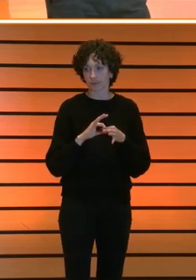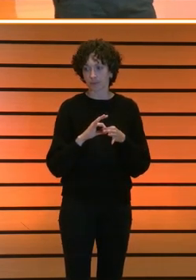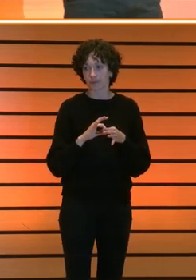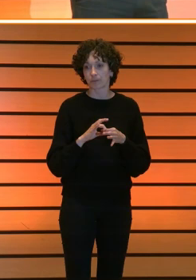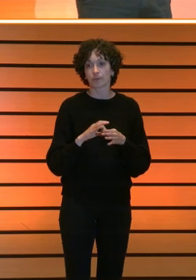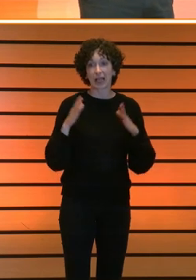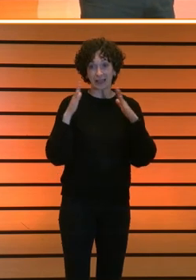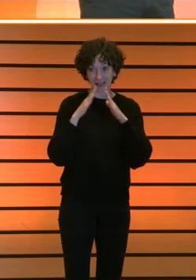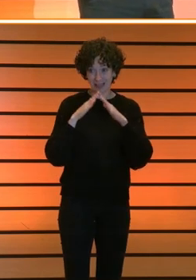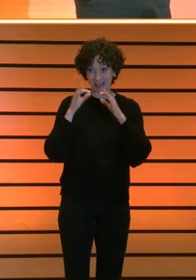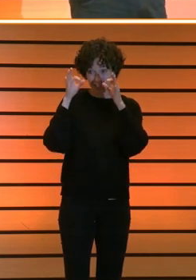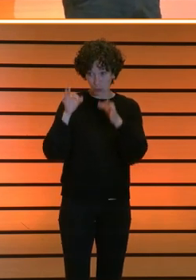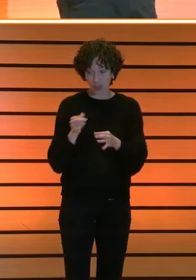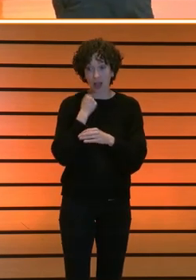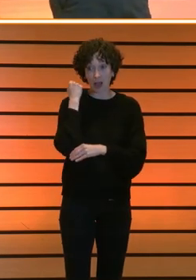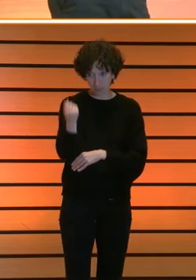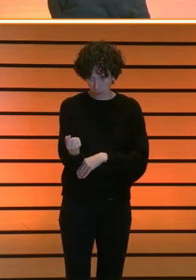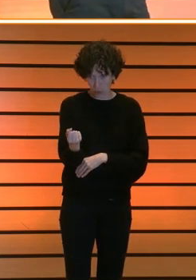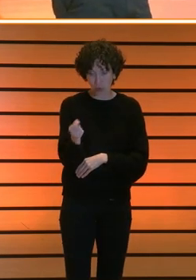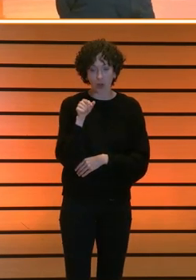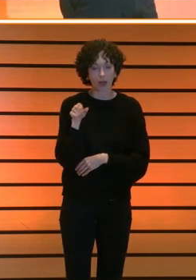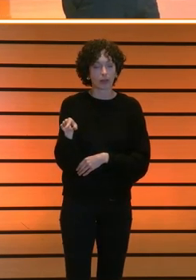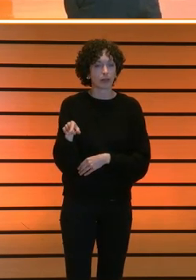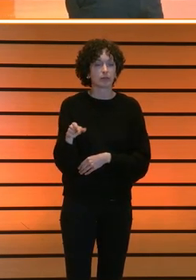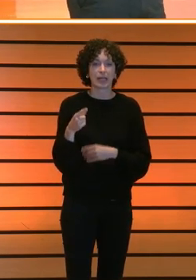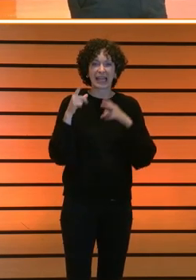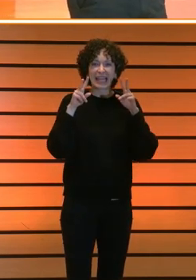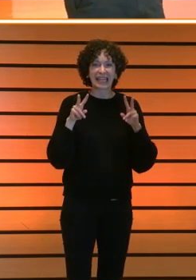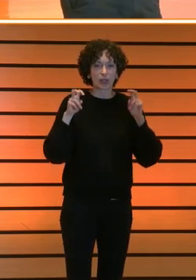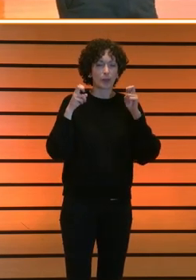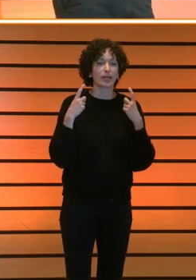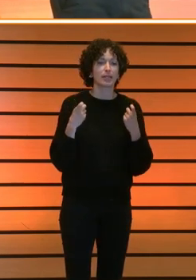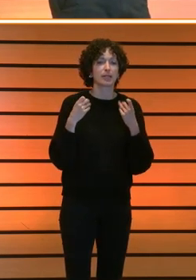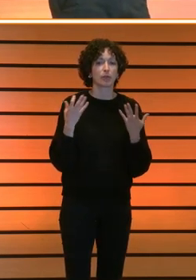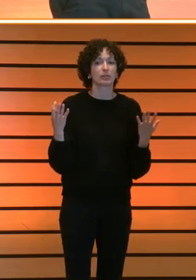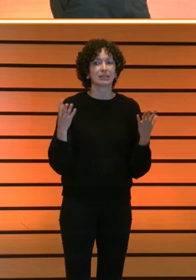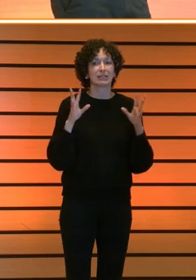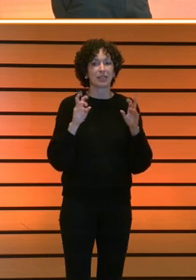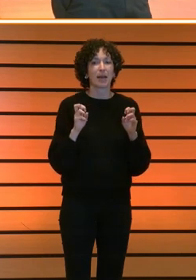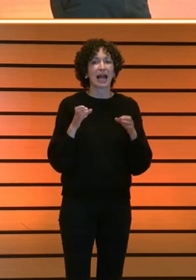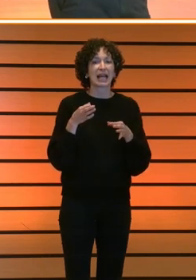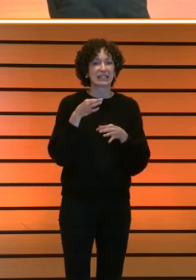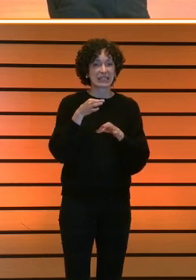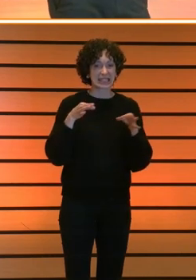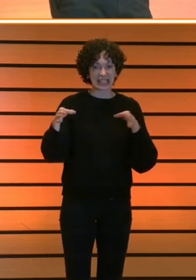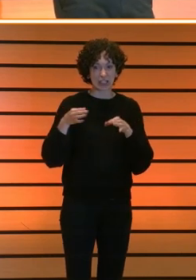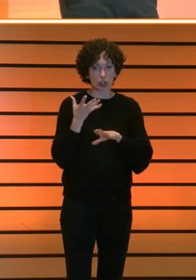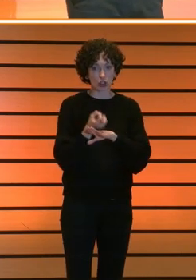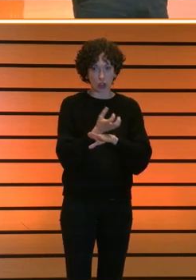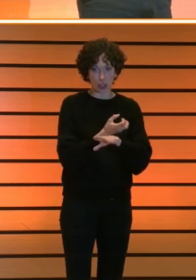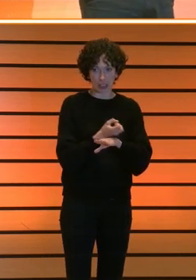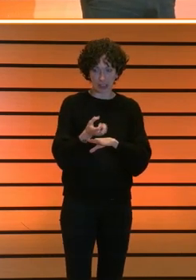del hogar Pues necesitamos innovar en lo que es todo lo que es son sensores sobre todo para